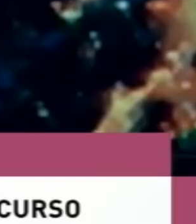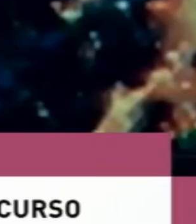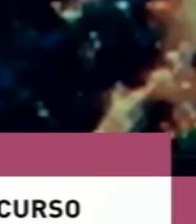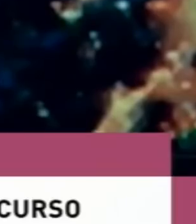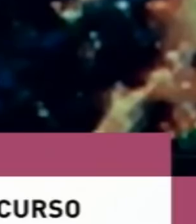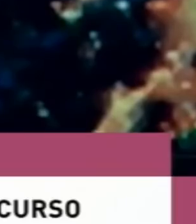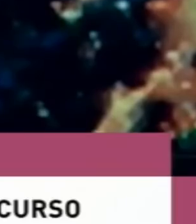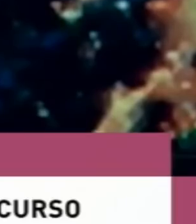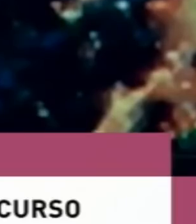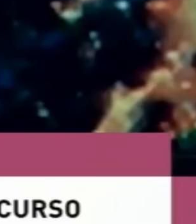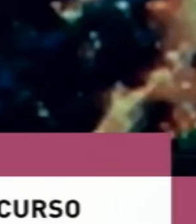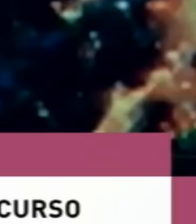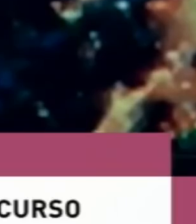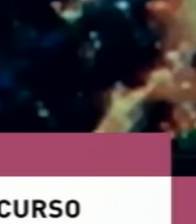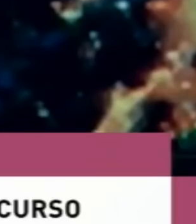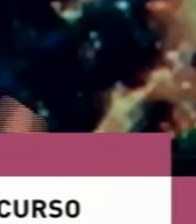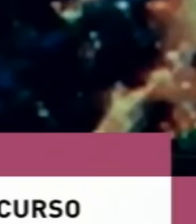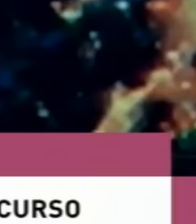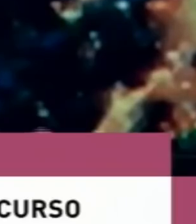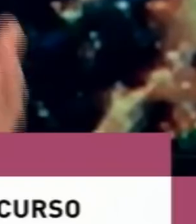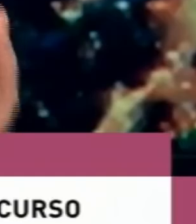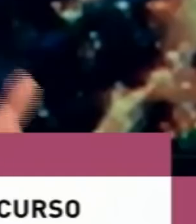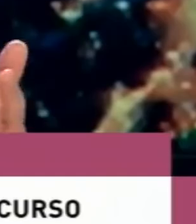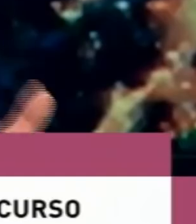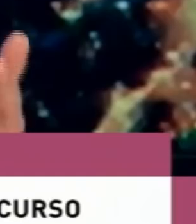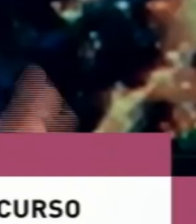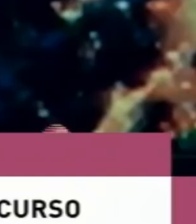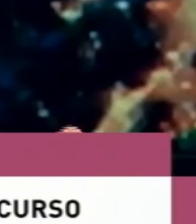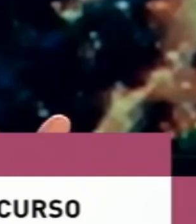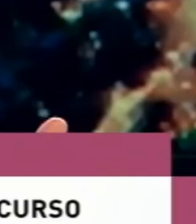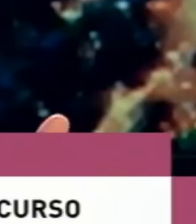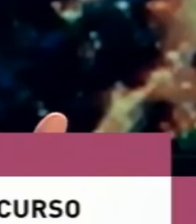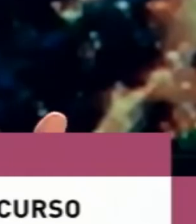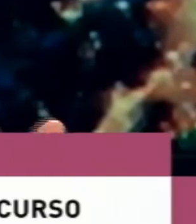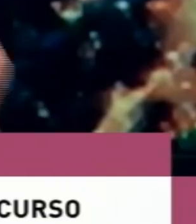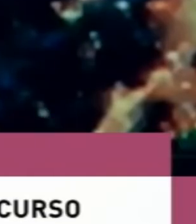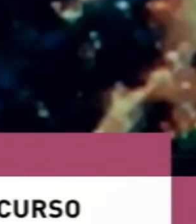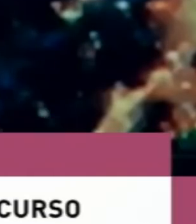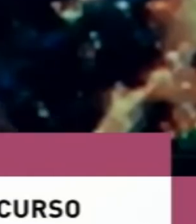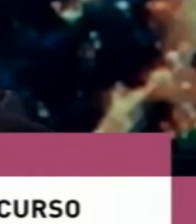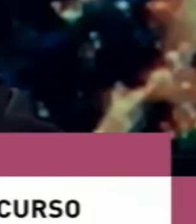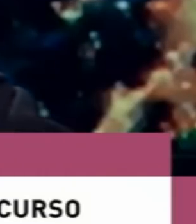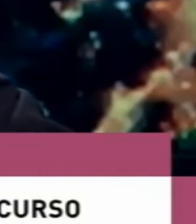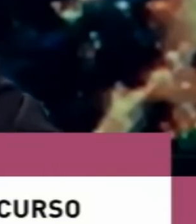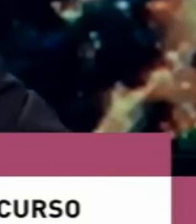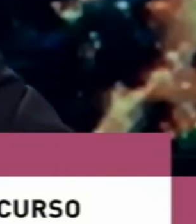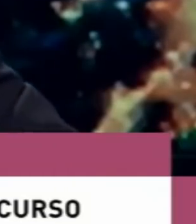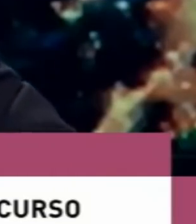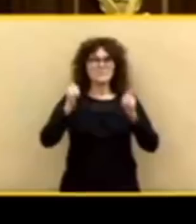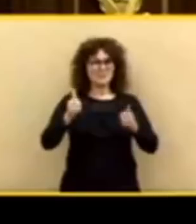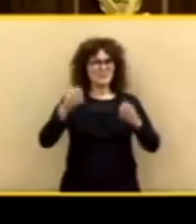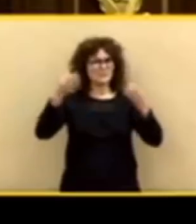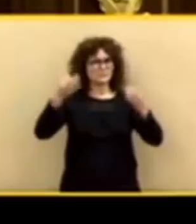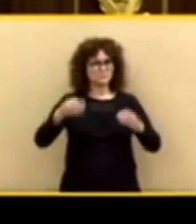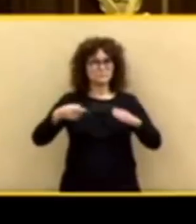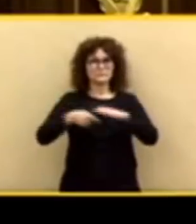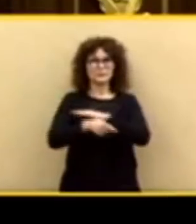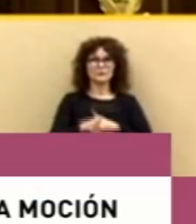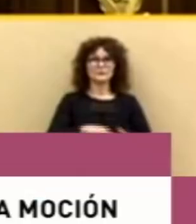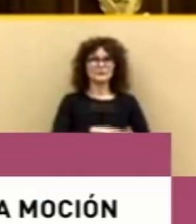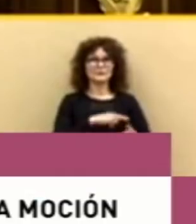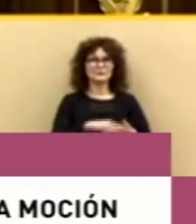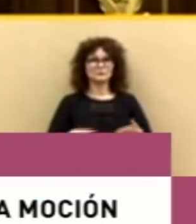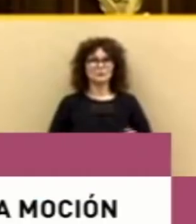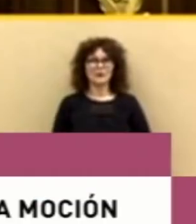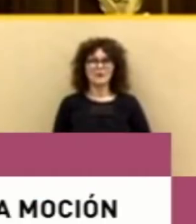no percibir que Pablo Iglesias se estaba riendo de ti. Vamos a ello. Yo creo